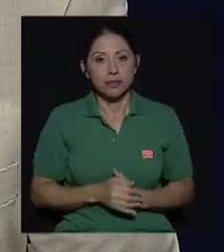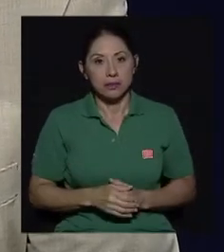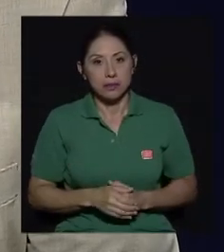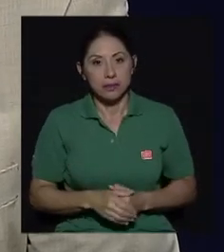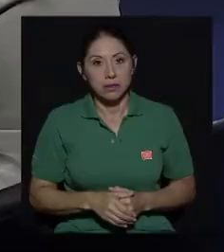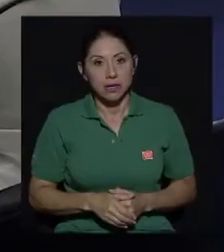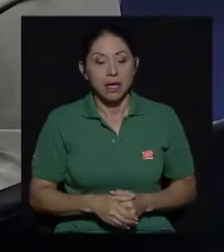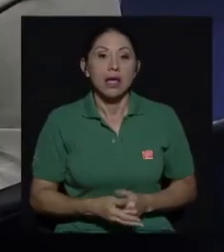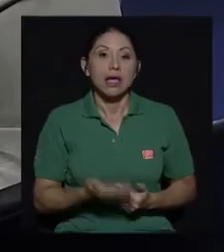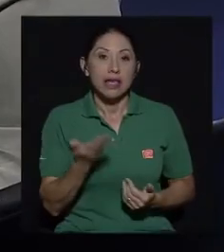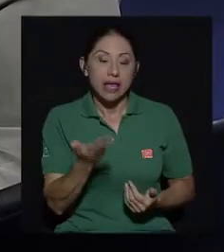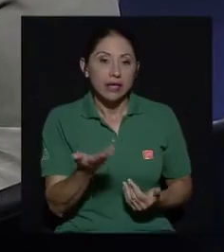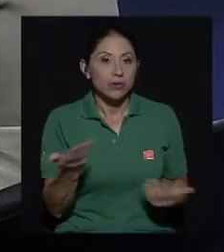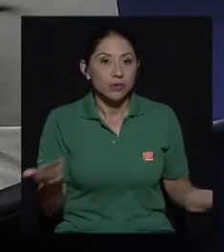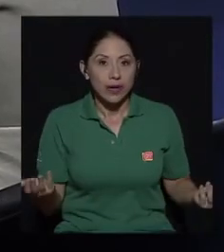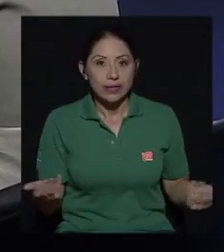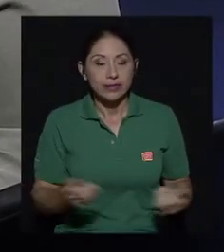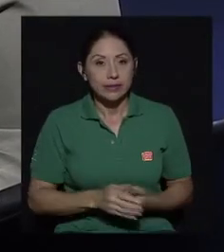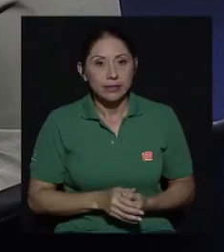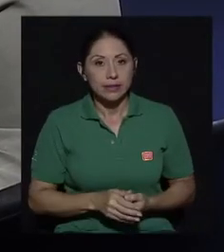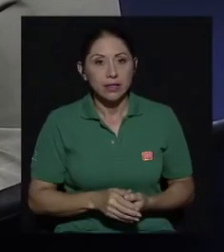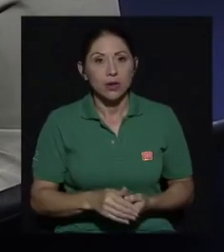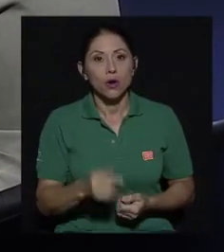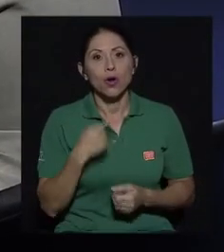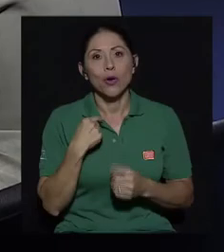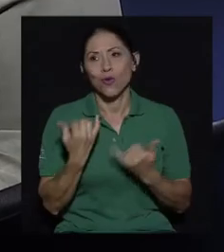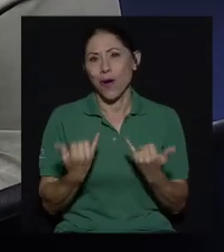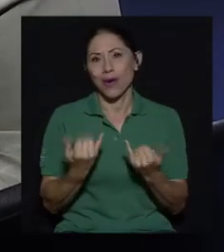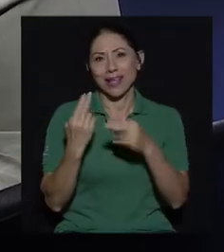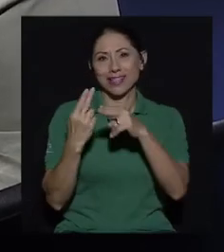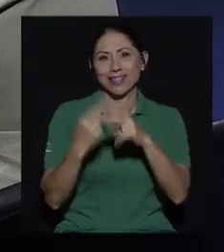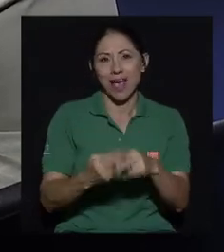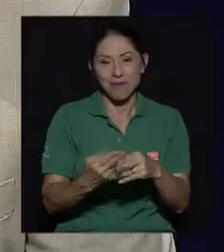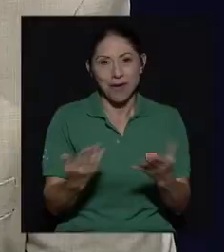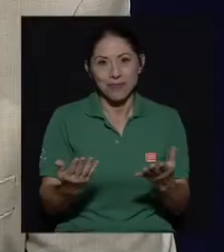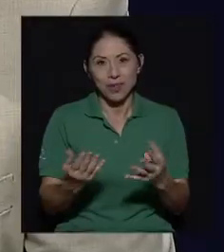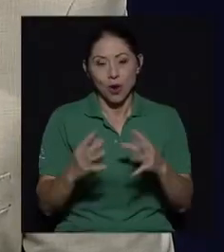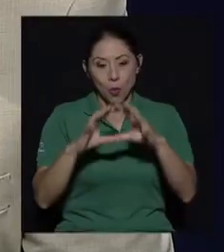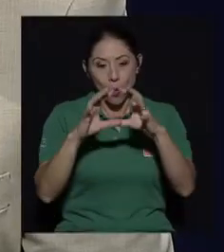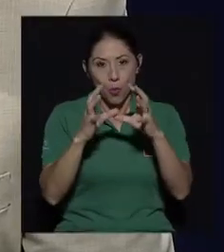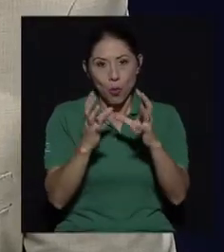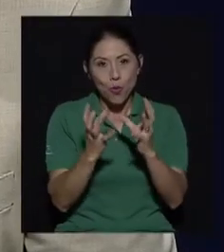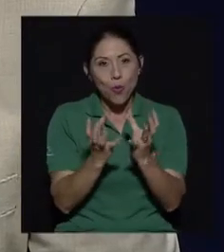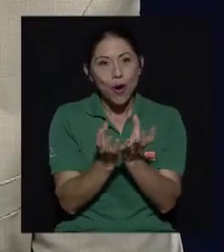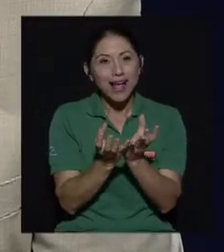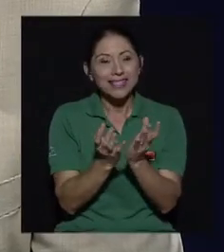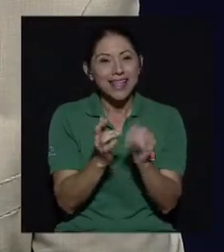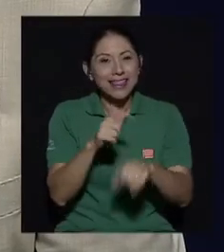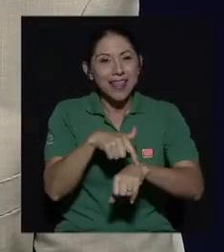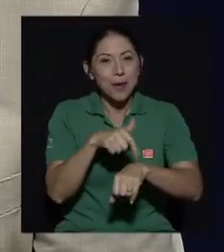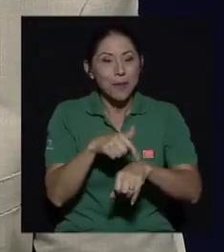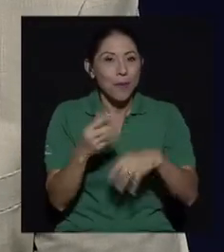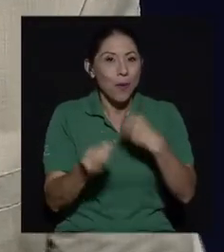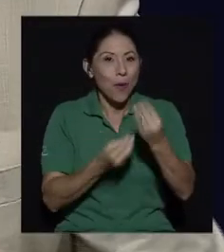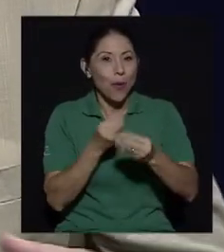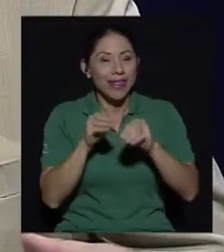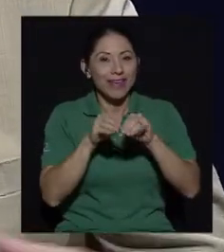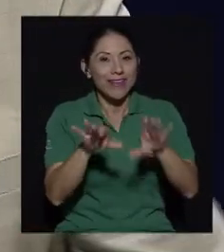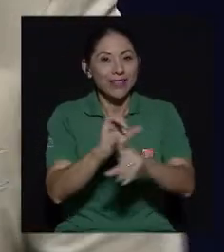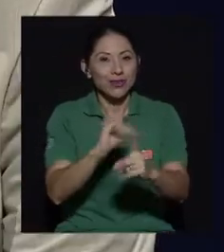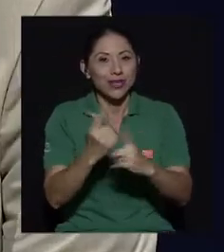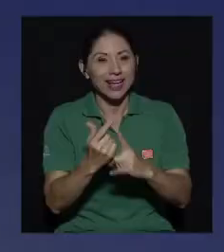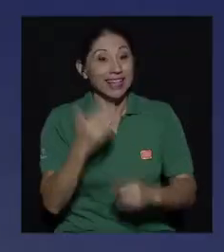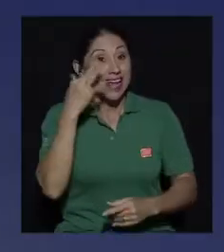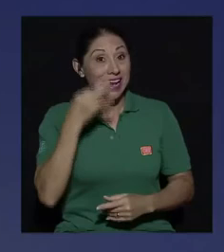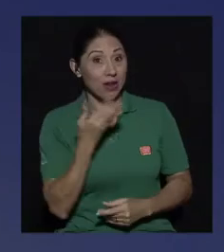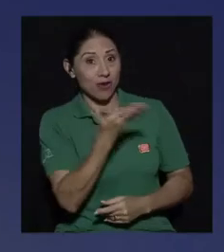y eso es digamos es lo que uno llama ahora son las burbujas de tiempo las burbujas este que las